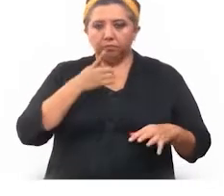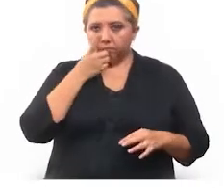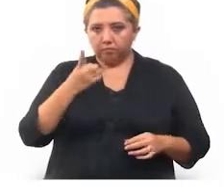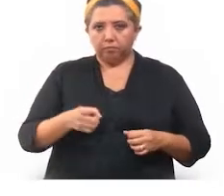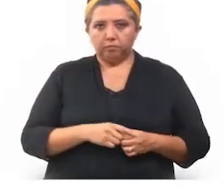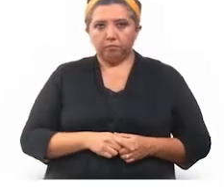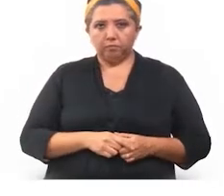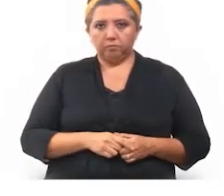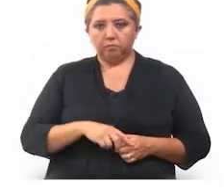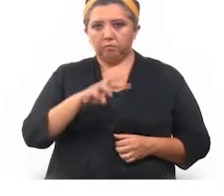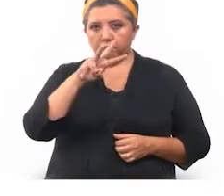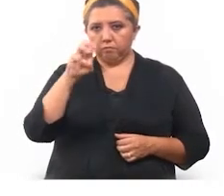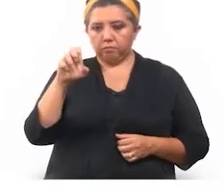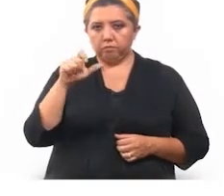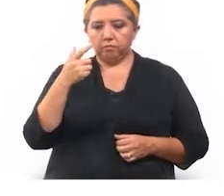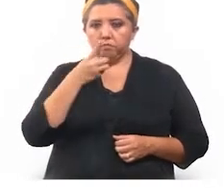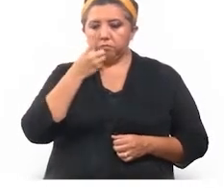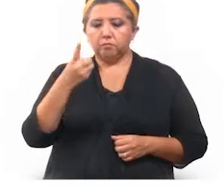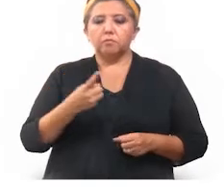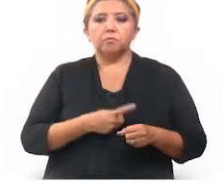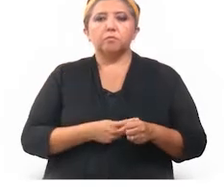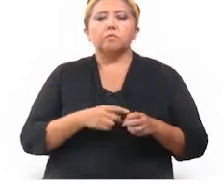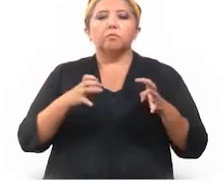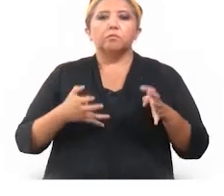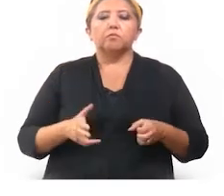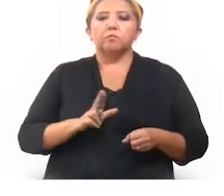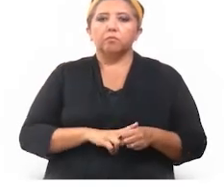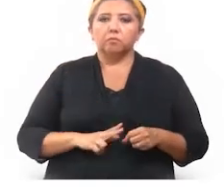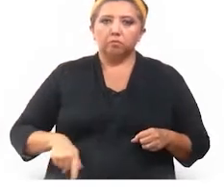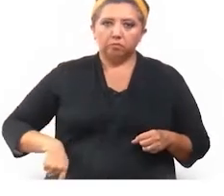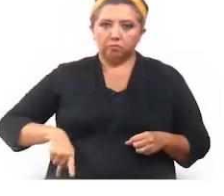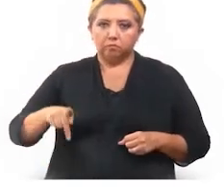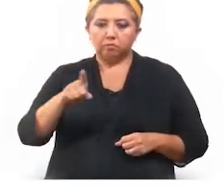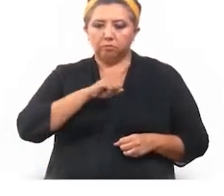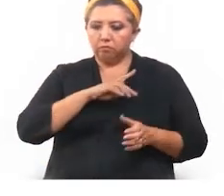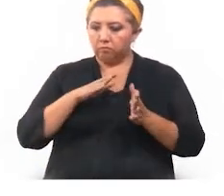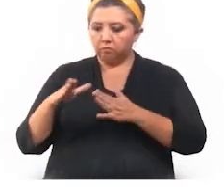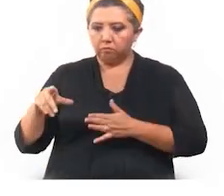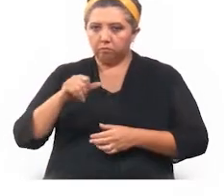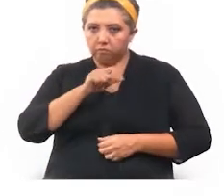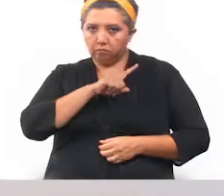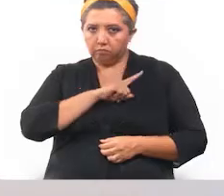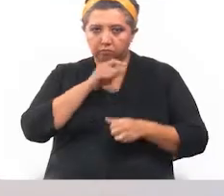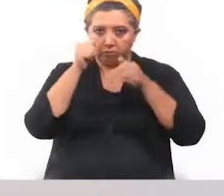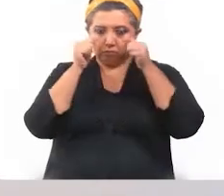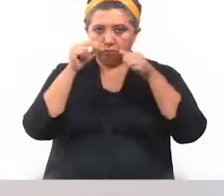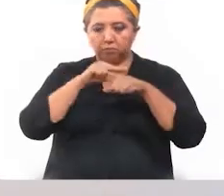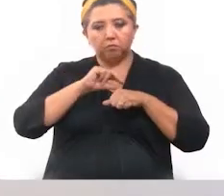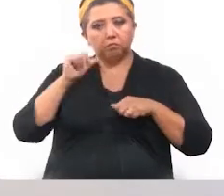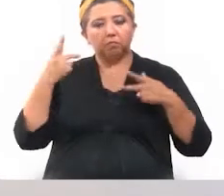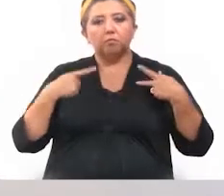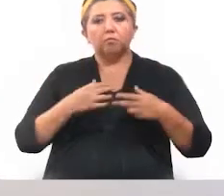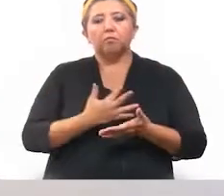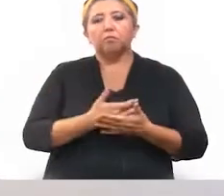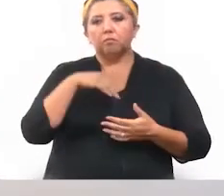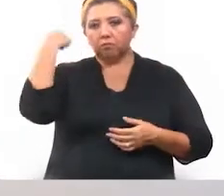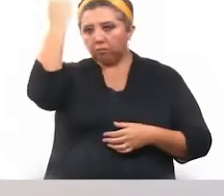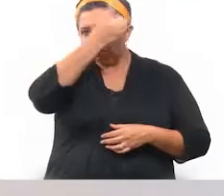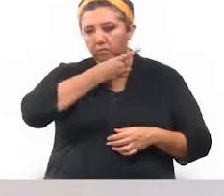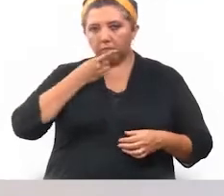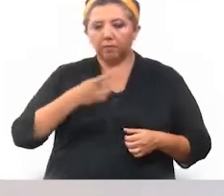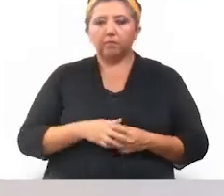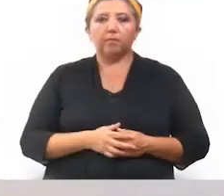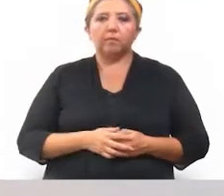se mencionó, 312 de los casos positivos están en hospitales públicos y en aislamiento total. Hay otros pacientes a la espera